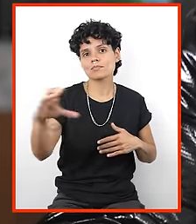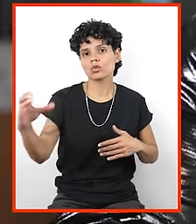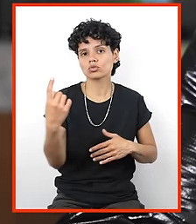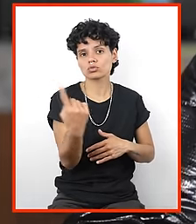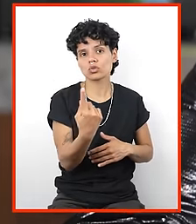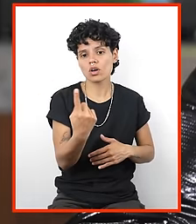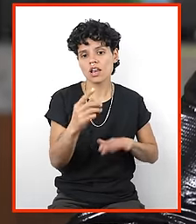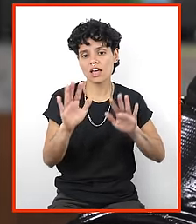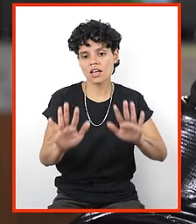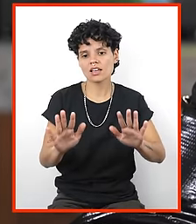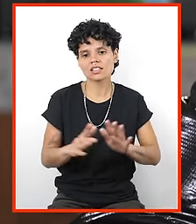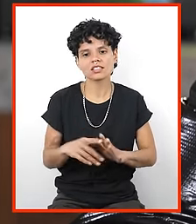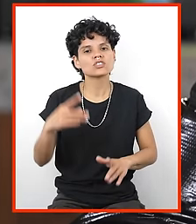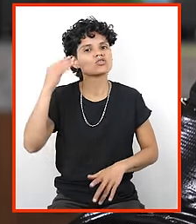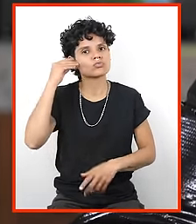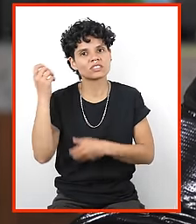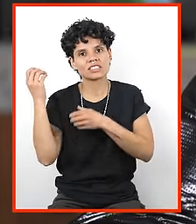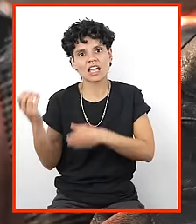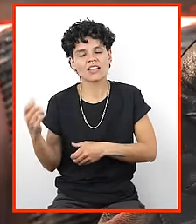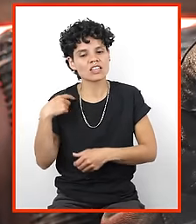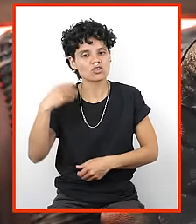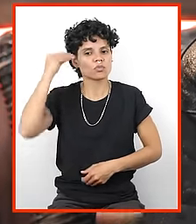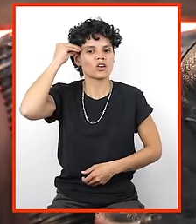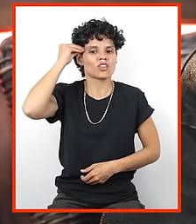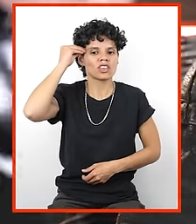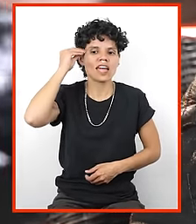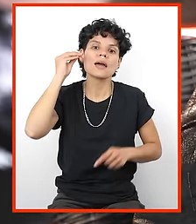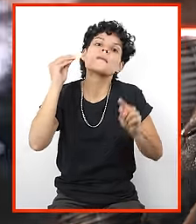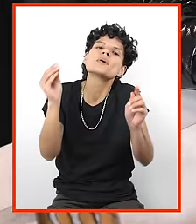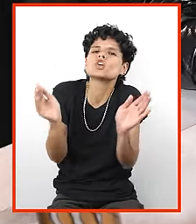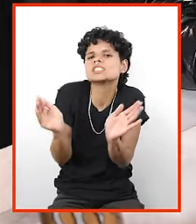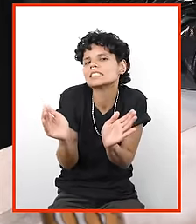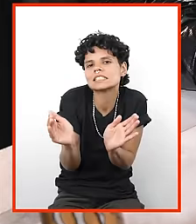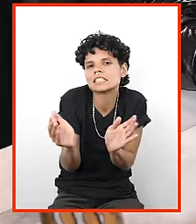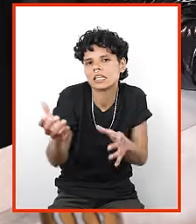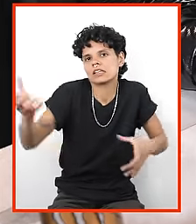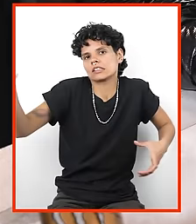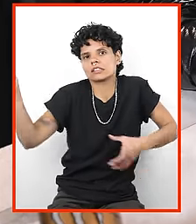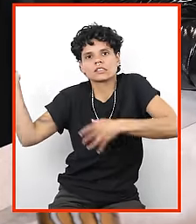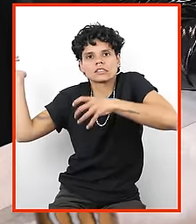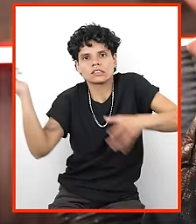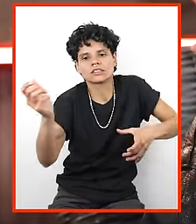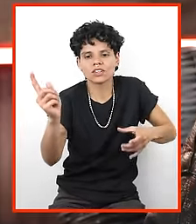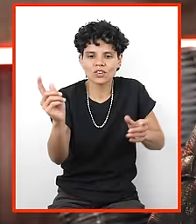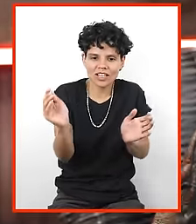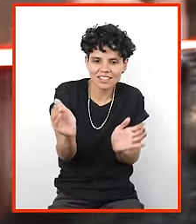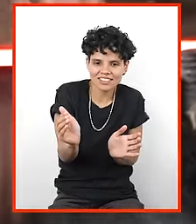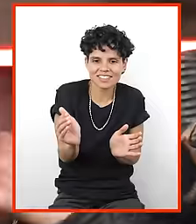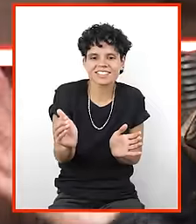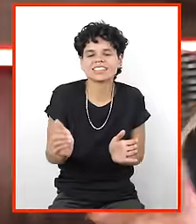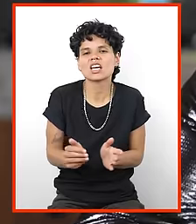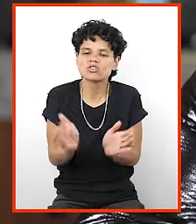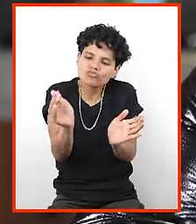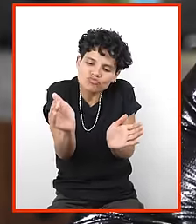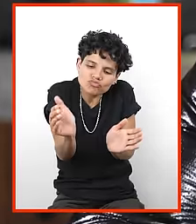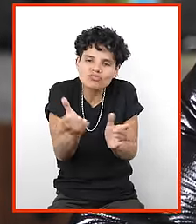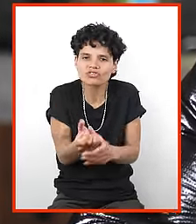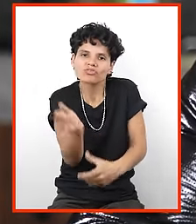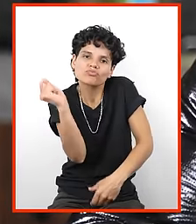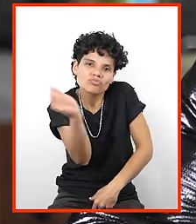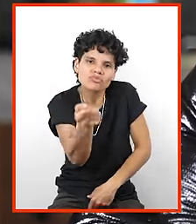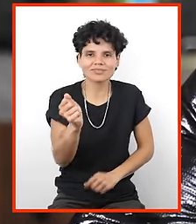campo. Oye, esa imagen me quedó muchos años dando. Pero es una hachita chiquitita. Era una hachita, no un hacha. Pero